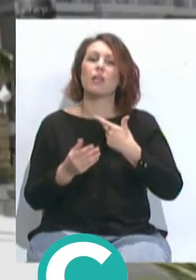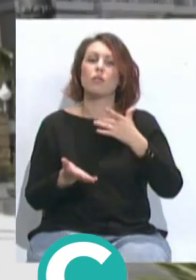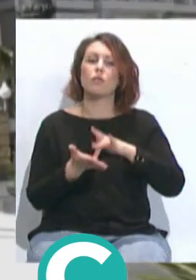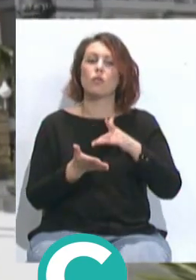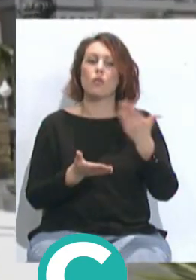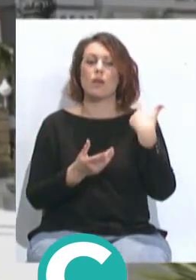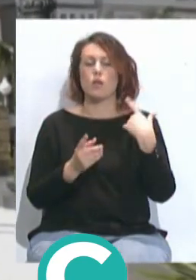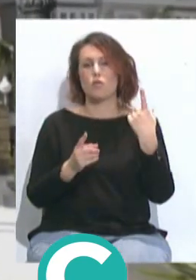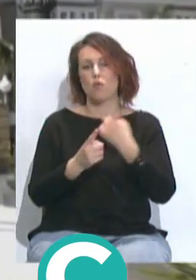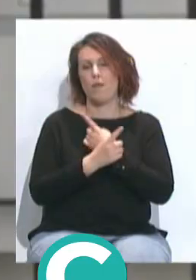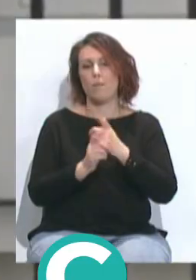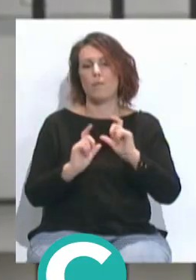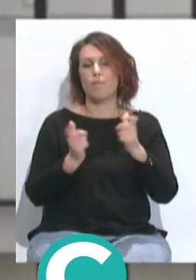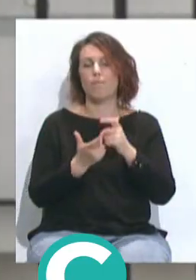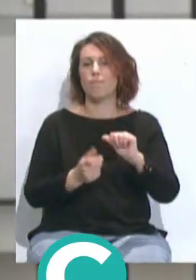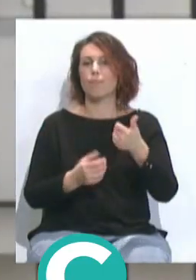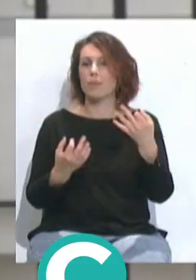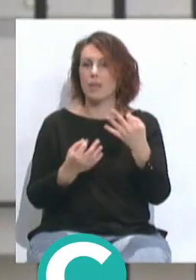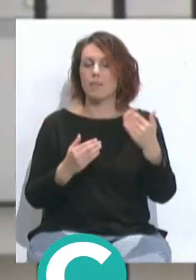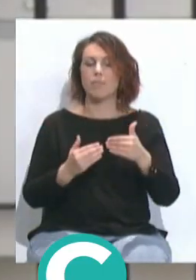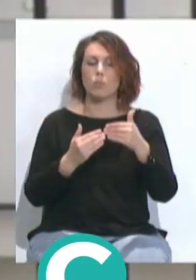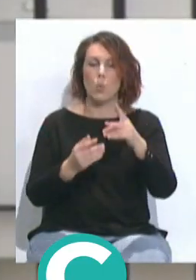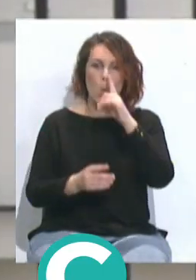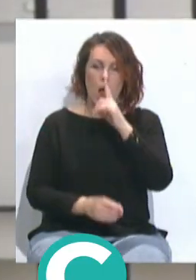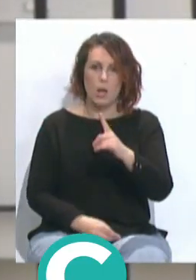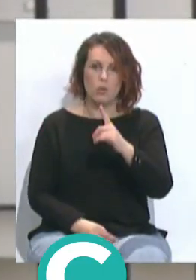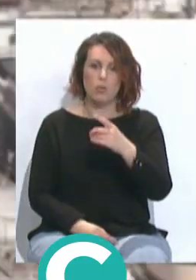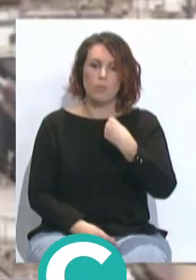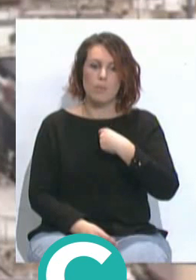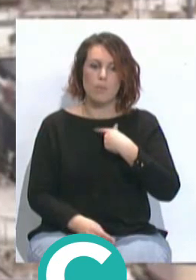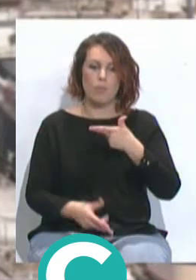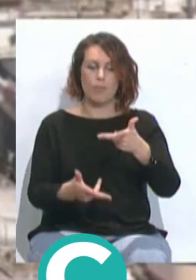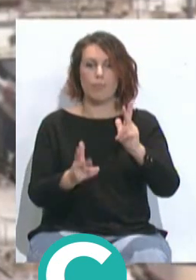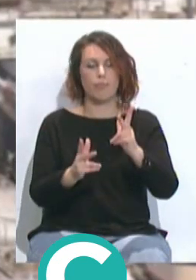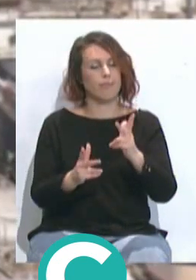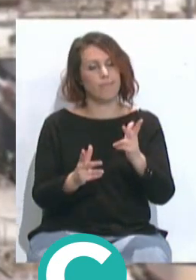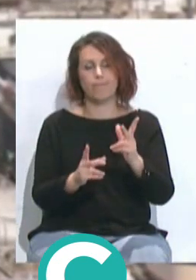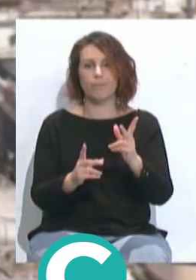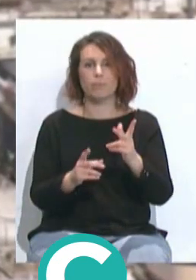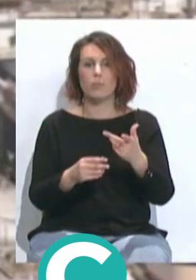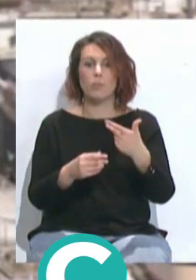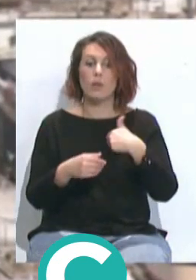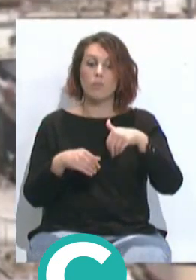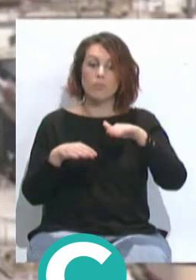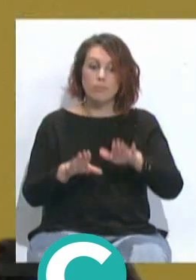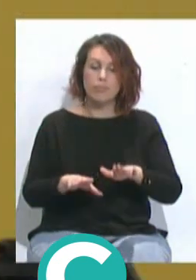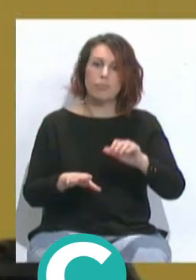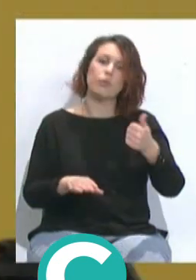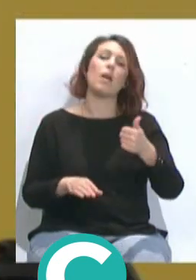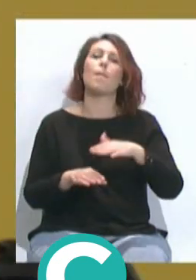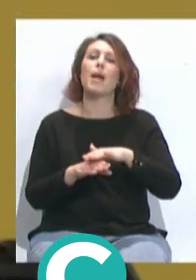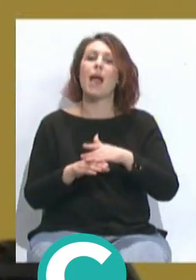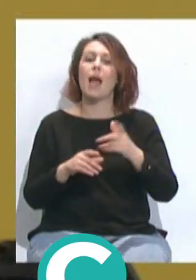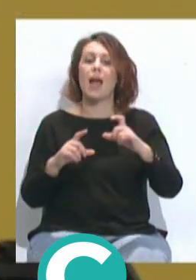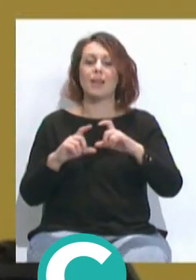pasado mes de noviembre se aprobara en pleno una moratoria de un año en este tipo de concesiones se ha aprobado se la suspensión de otorgamiento